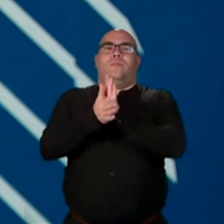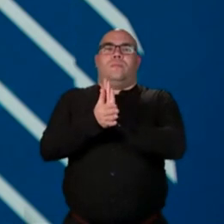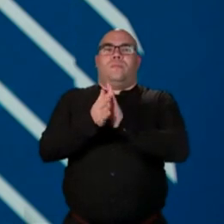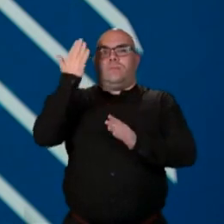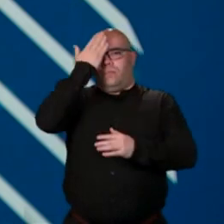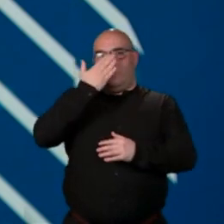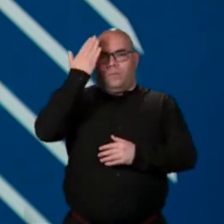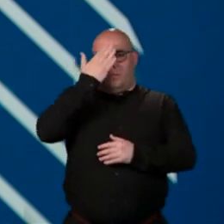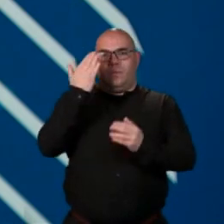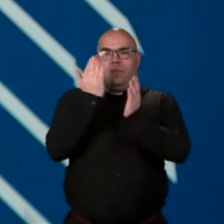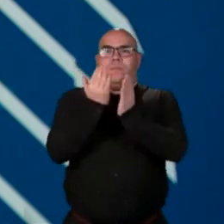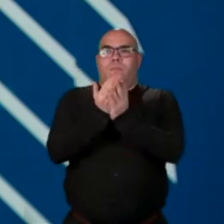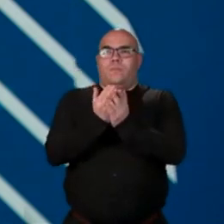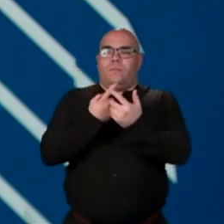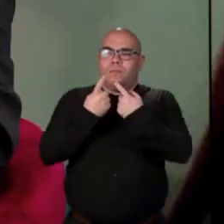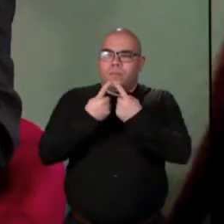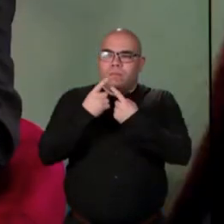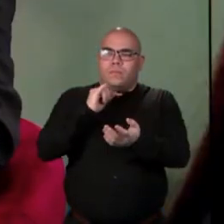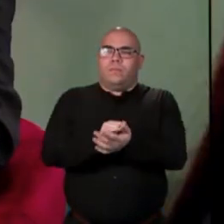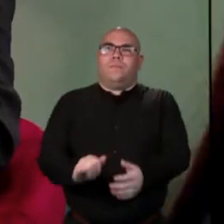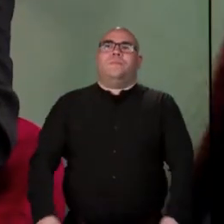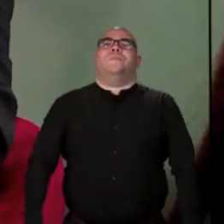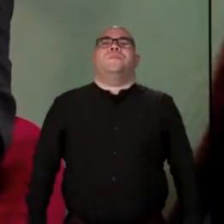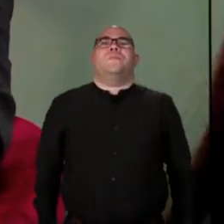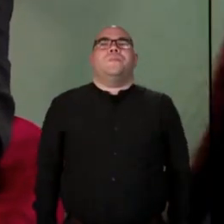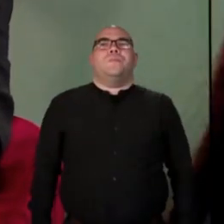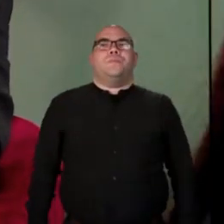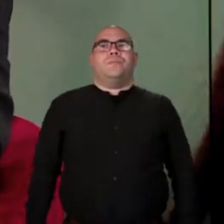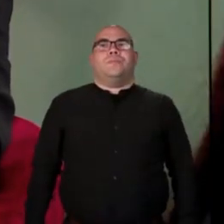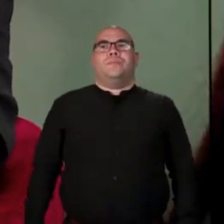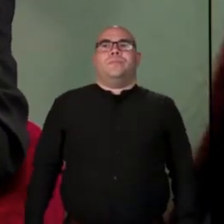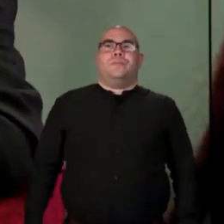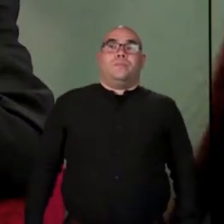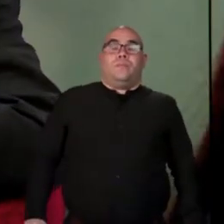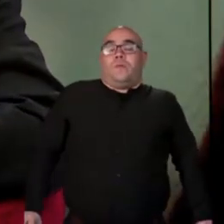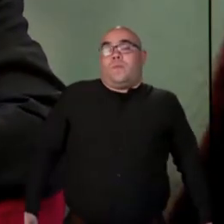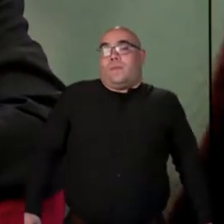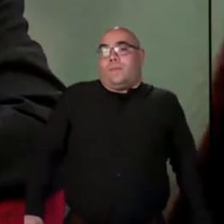y conversaciones. Pues lo primero es